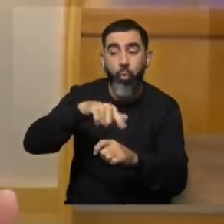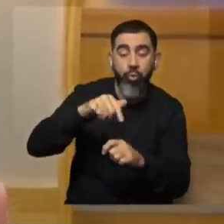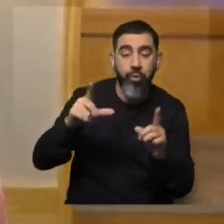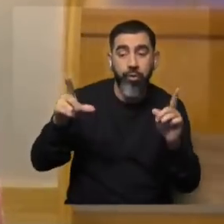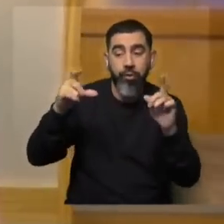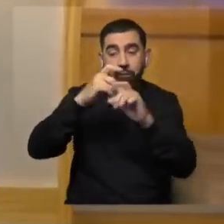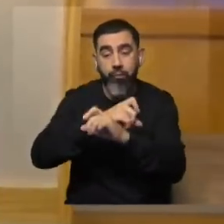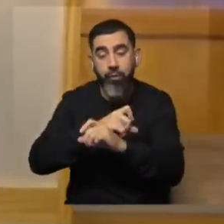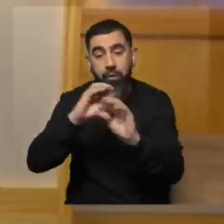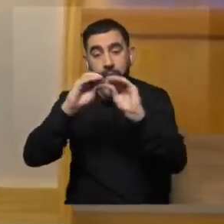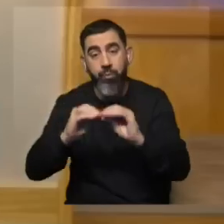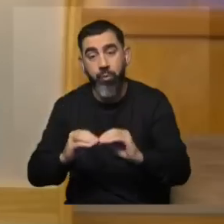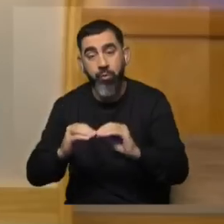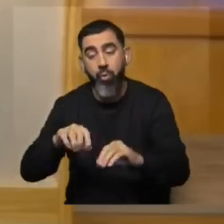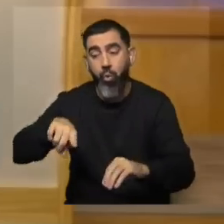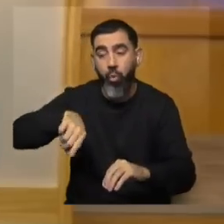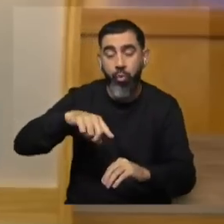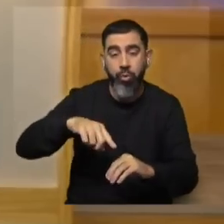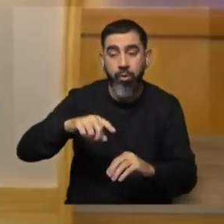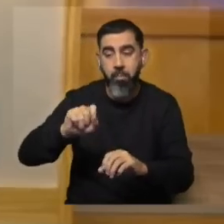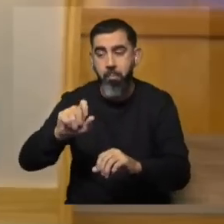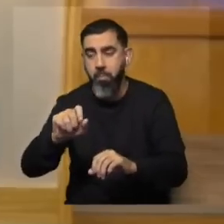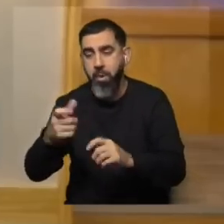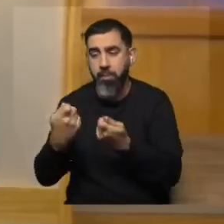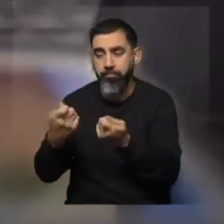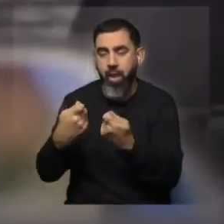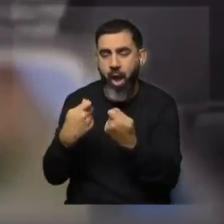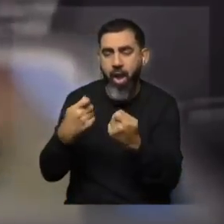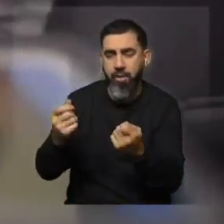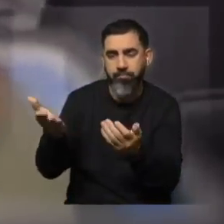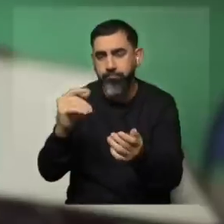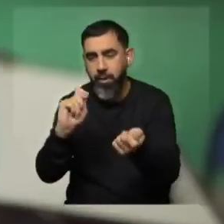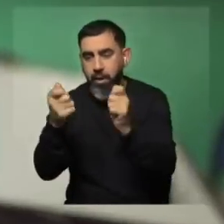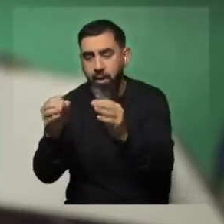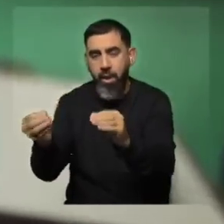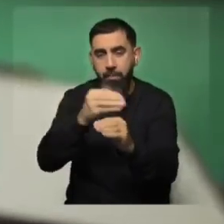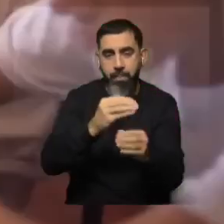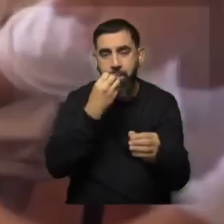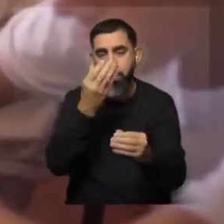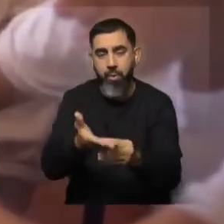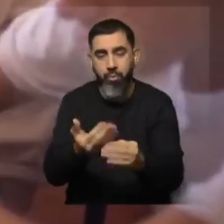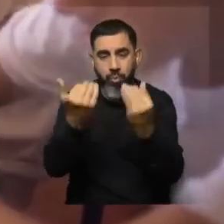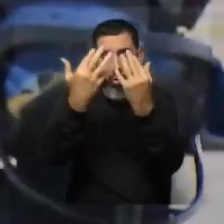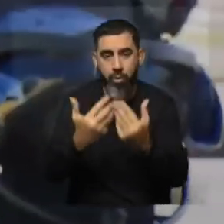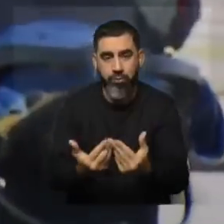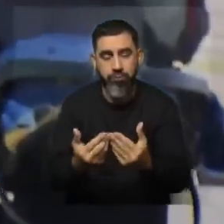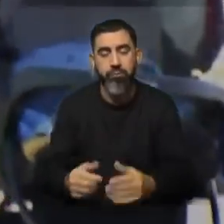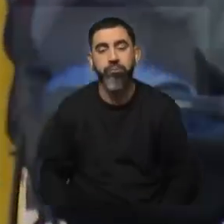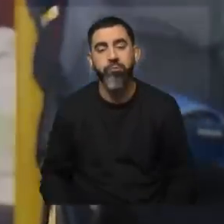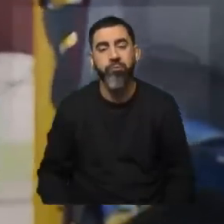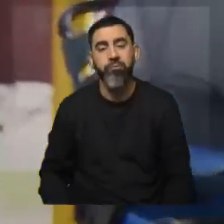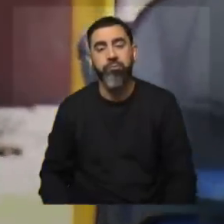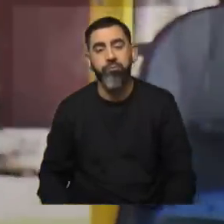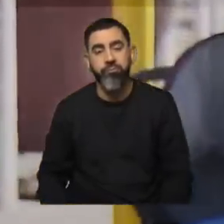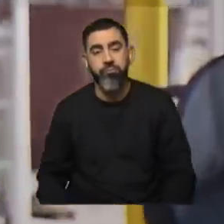dificultades presupuestales y donde hay un mal uso de los recursos que hace que no estén impactando de la celeridad que